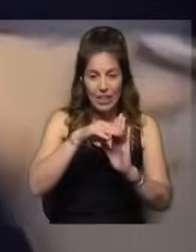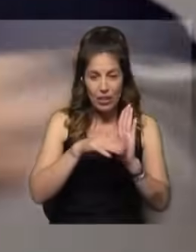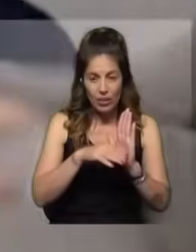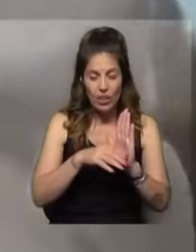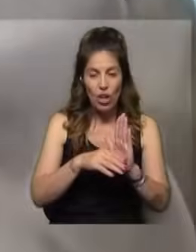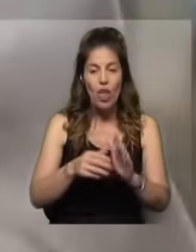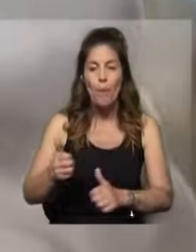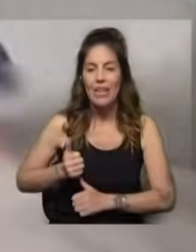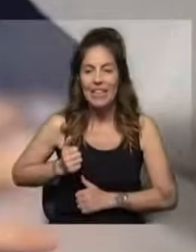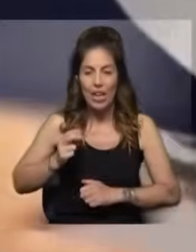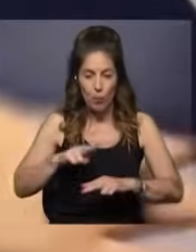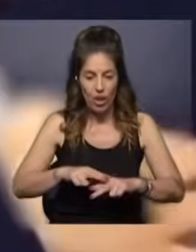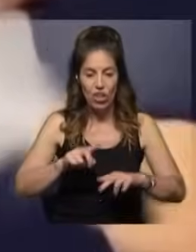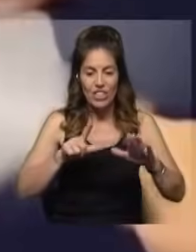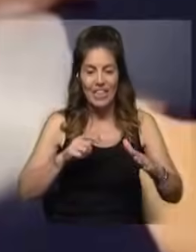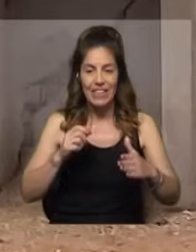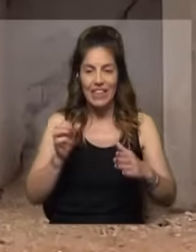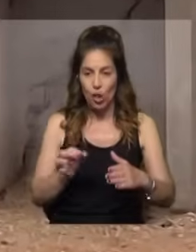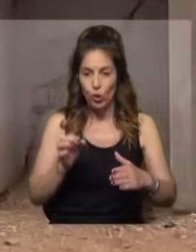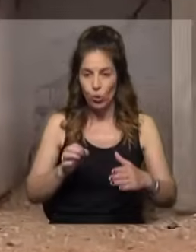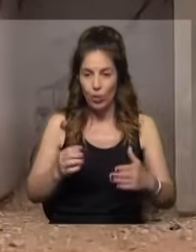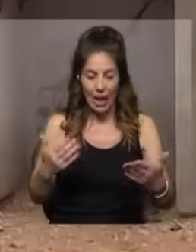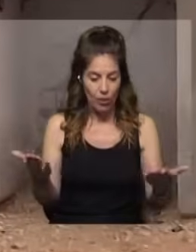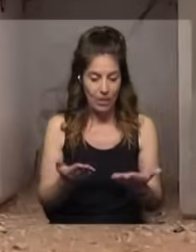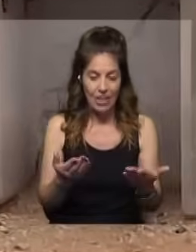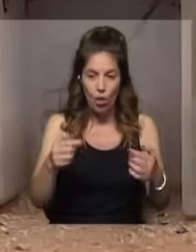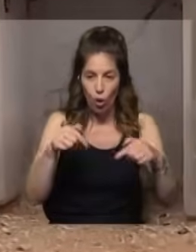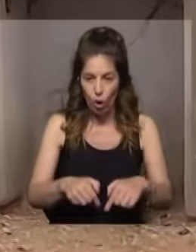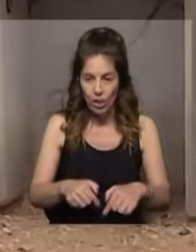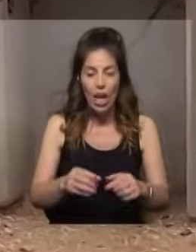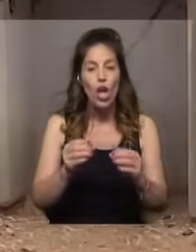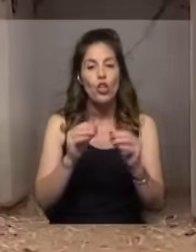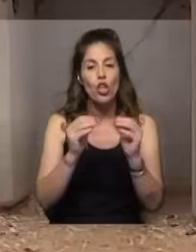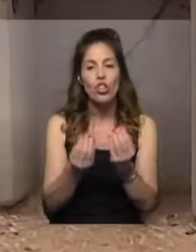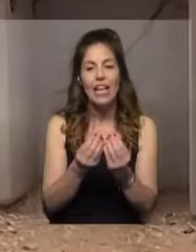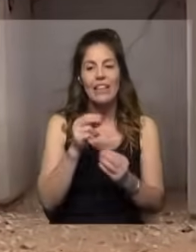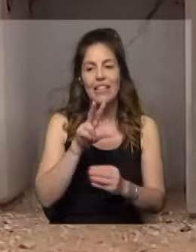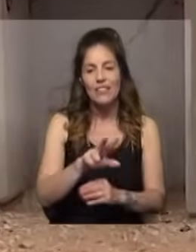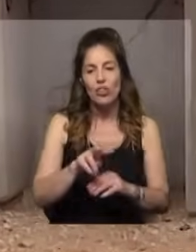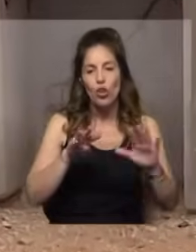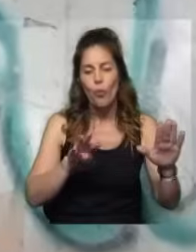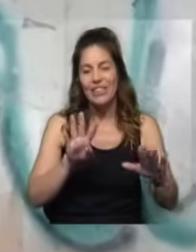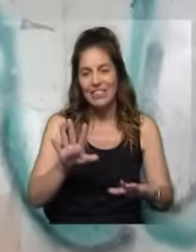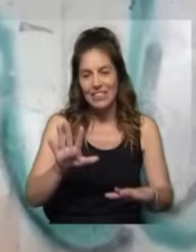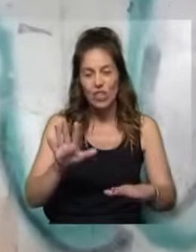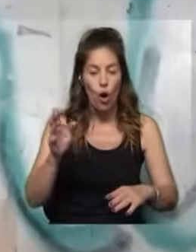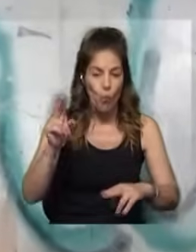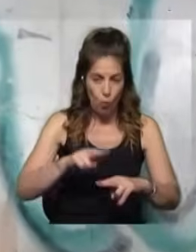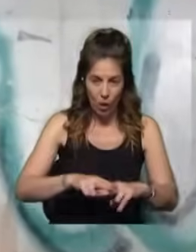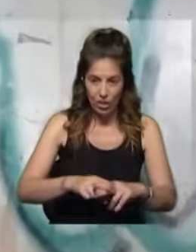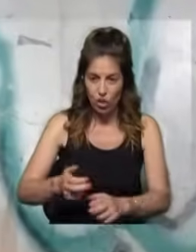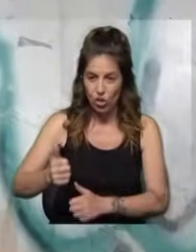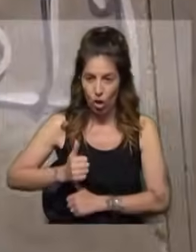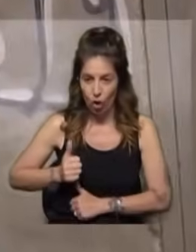fallecidos desde el 7 de octubre actualizado hoy por el ejército que registra un total de 395 caídos entre las tropas